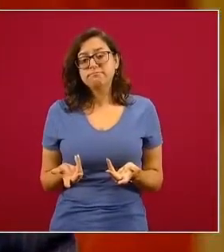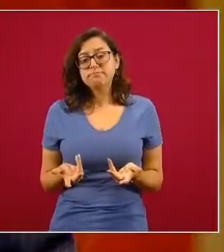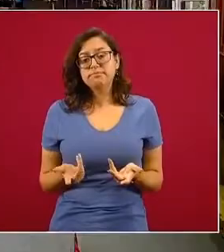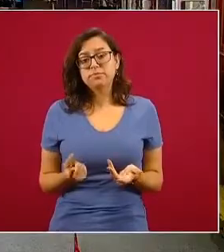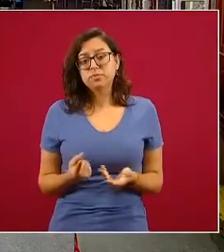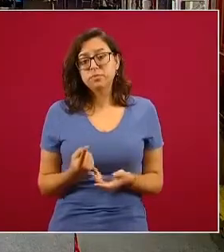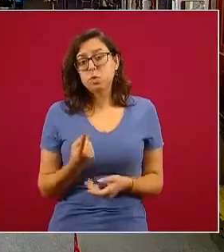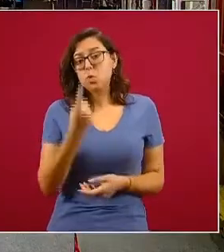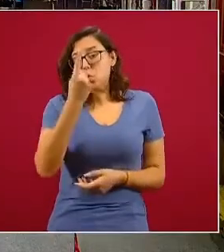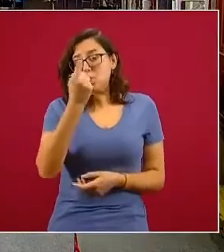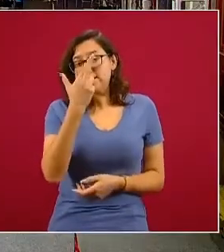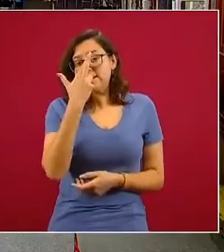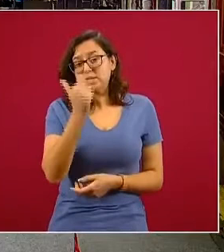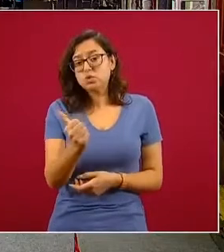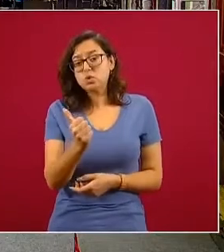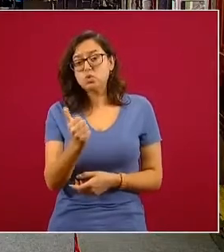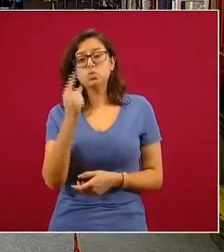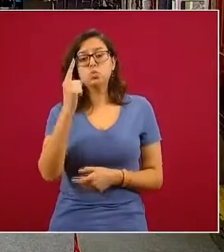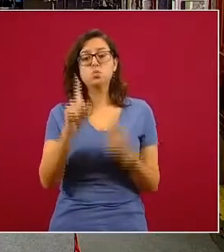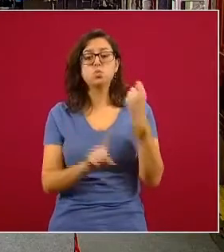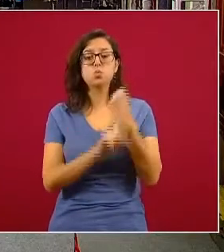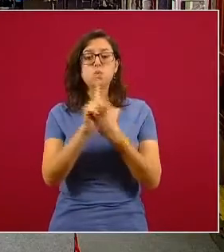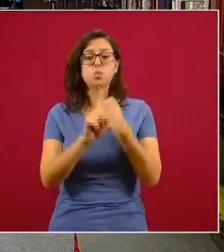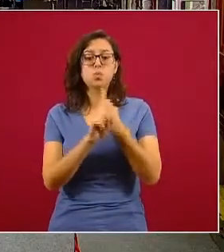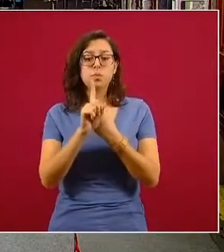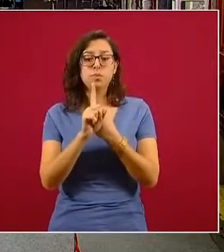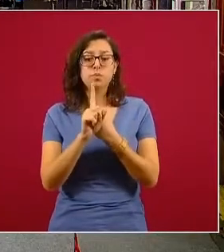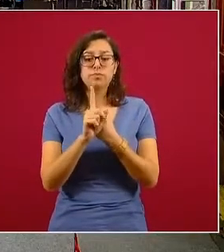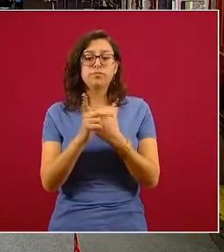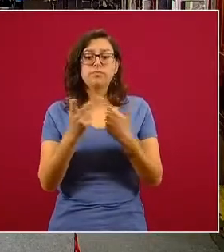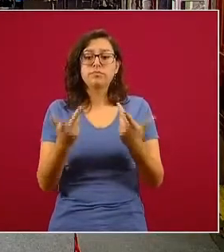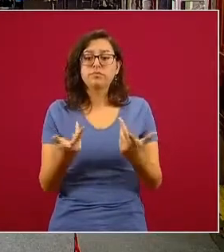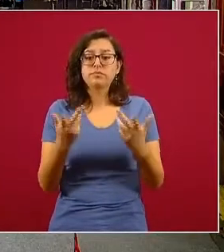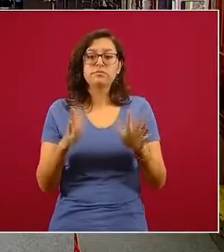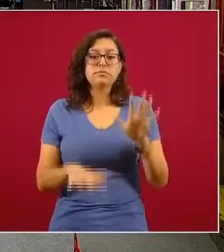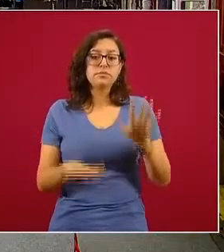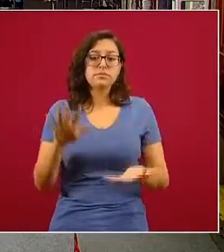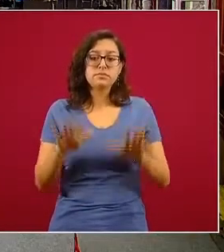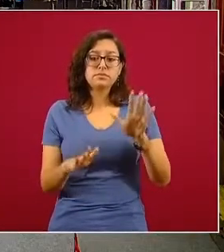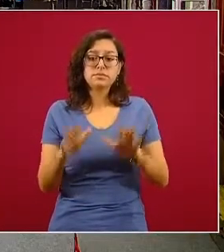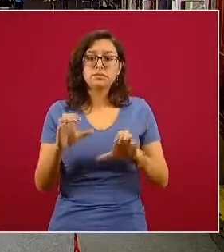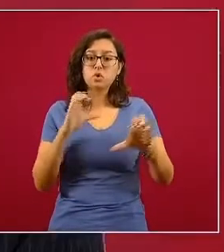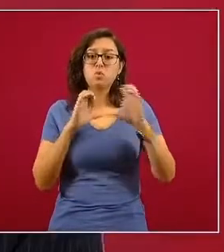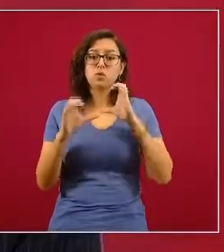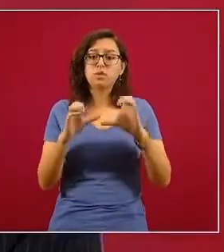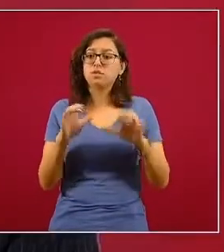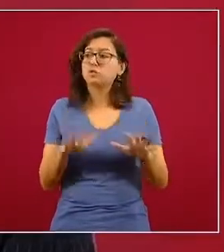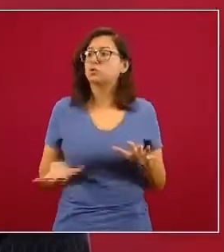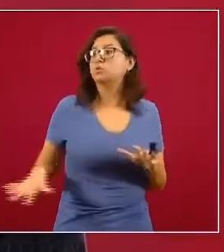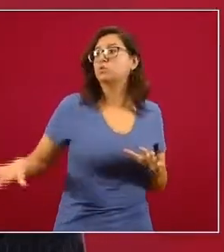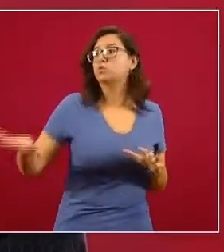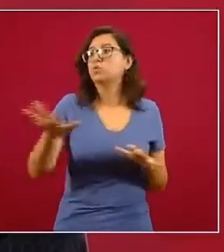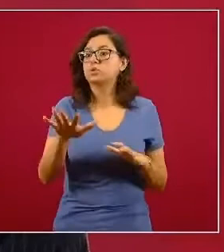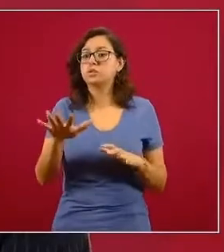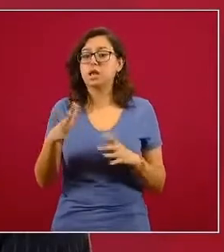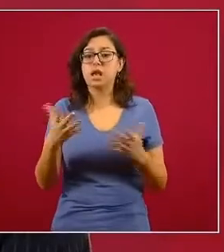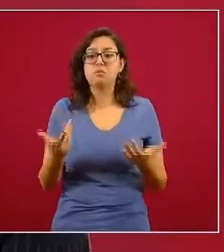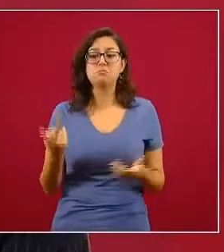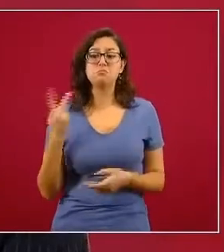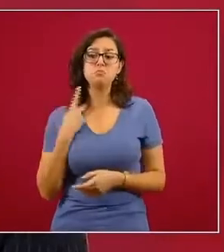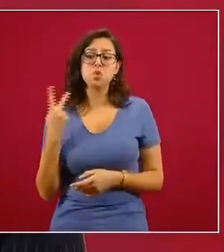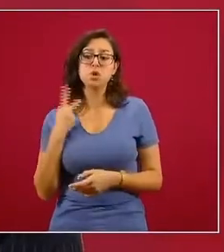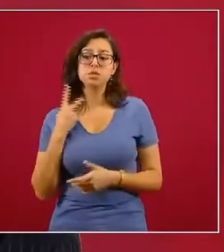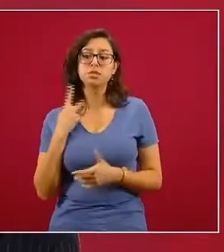Una de las razones, una de las inquietudes es que en términos de la narrativa pública de la comunicación social o del mundo de la